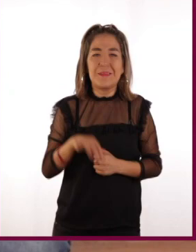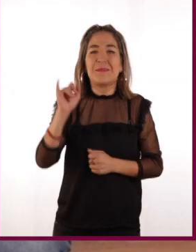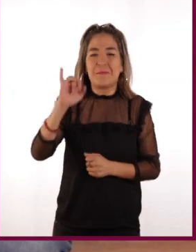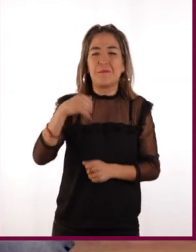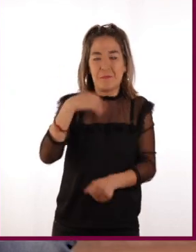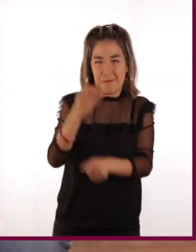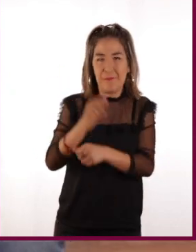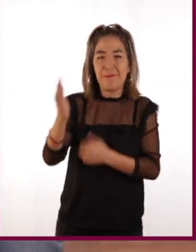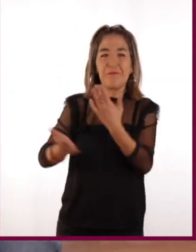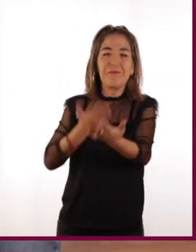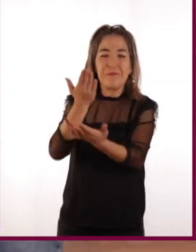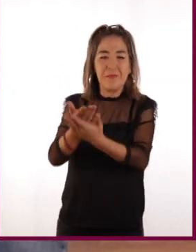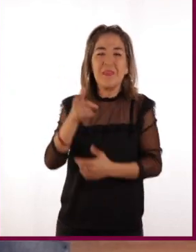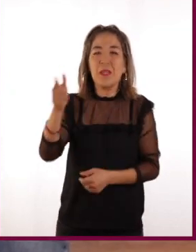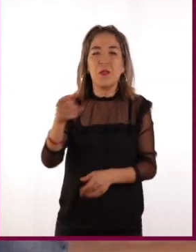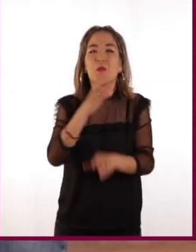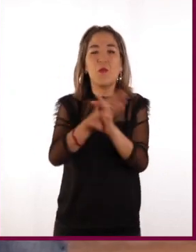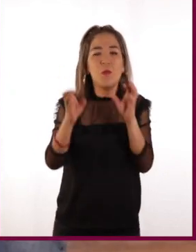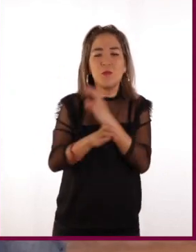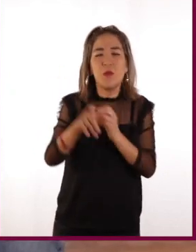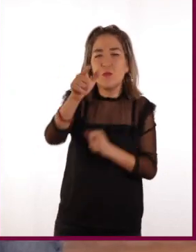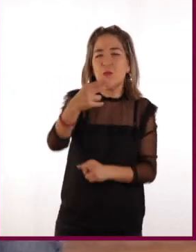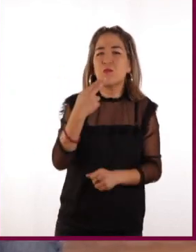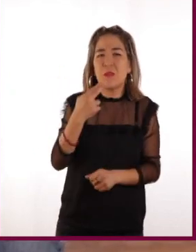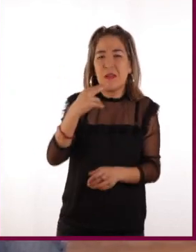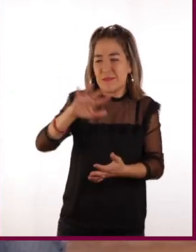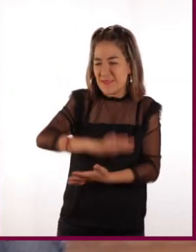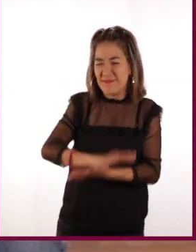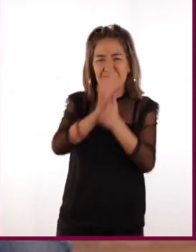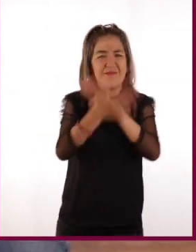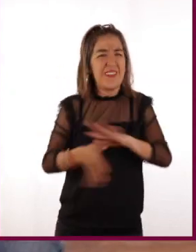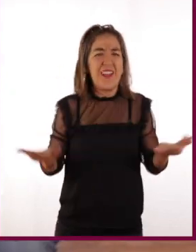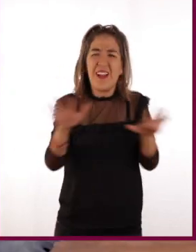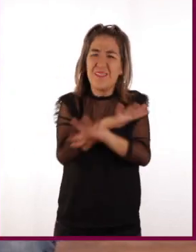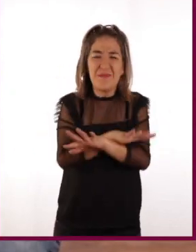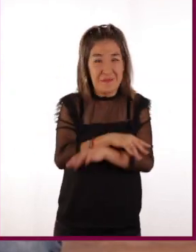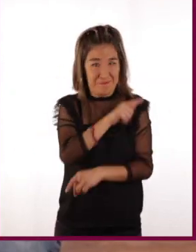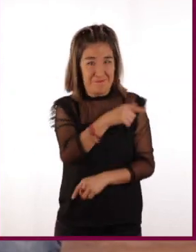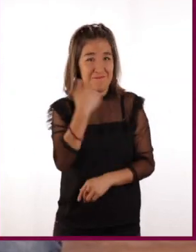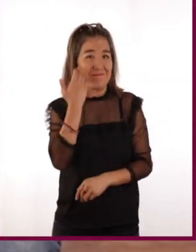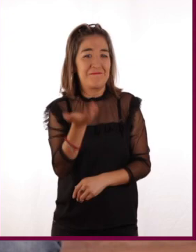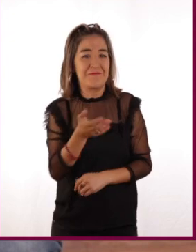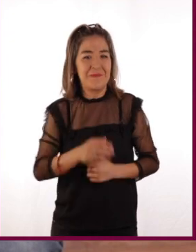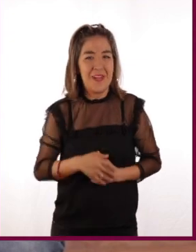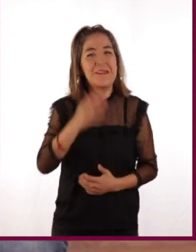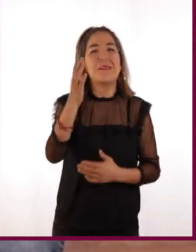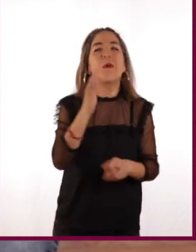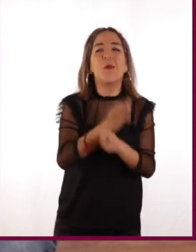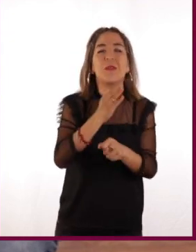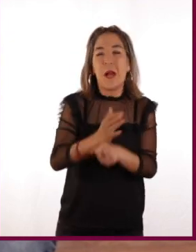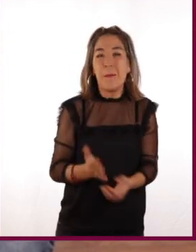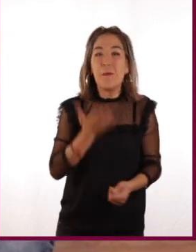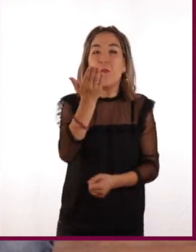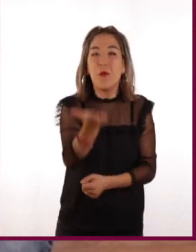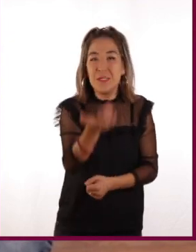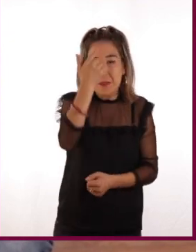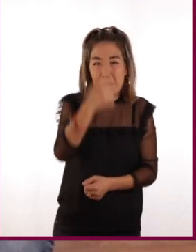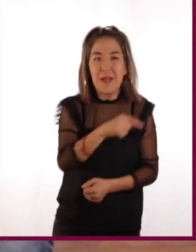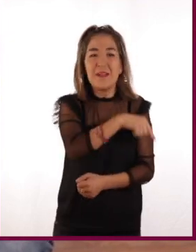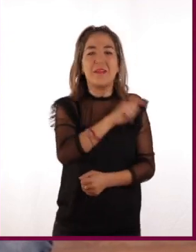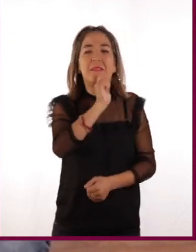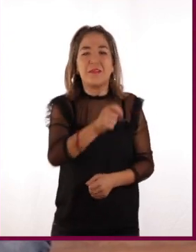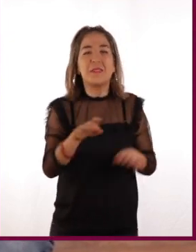estético. Te propongo que tomemos un objeto que nos sirva de algo y lo transformemos, ¿te late? Usaremos la propuesta